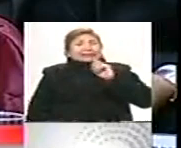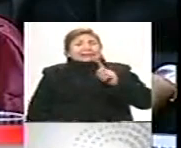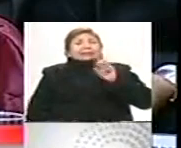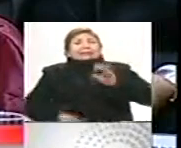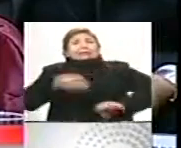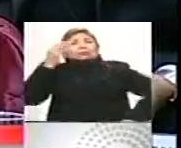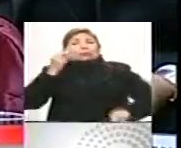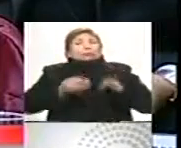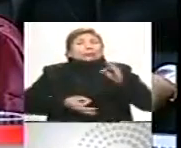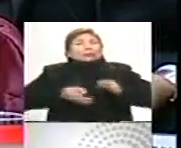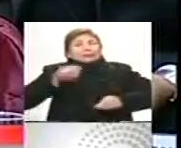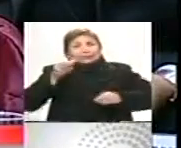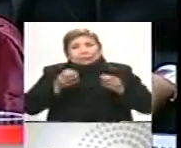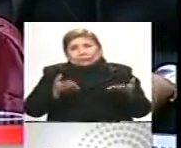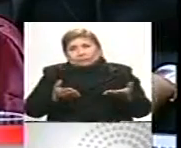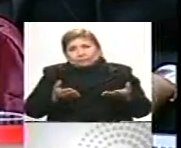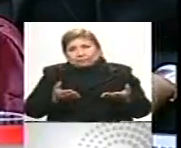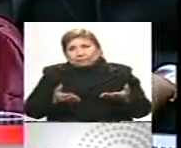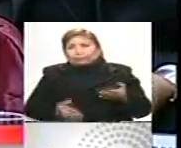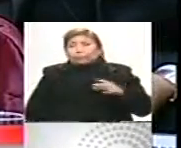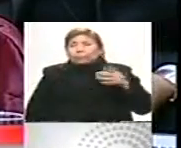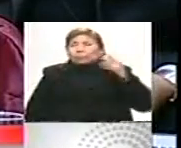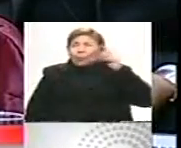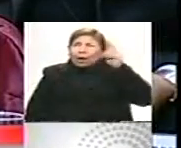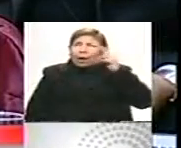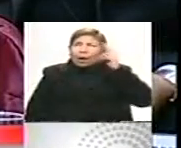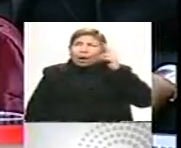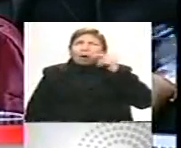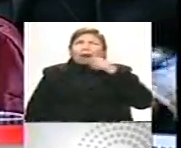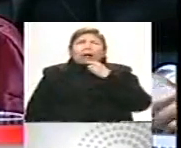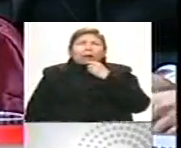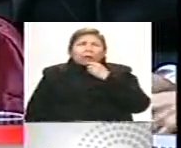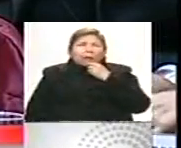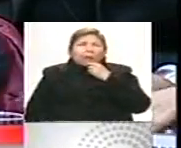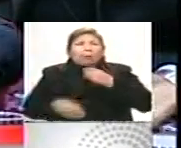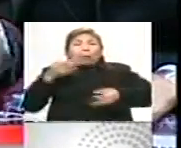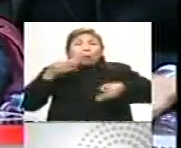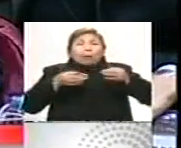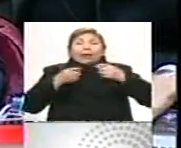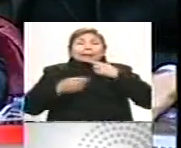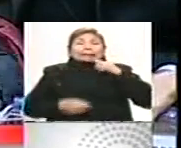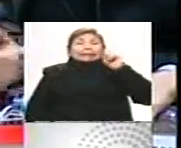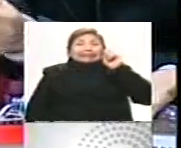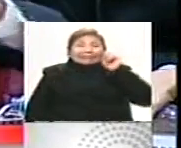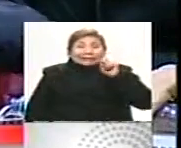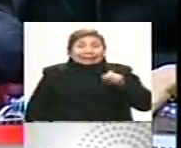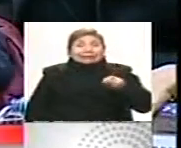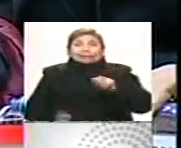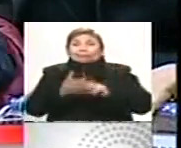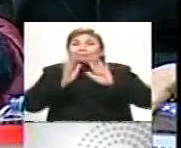jurídico. La razón de un control jurídico es justamente evitar un conflicto